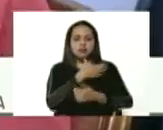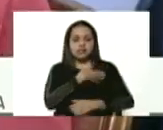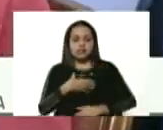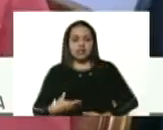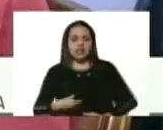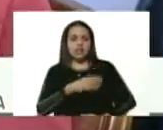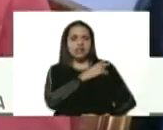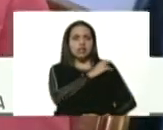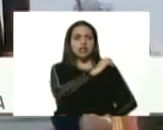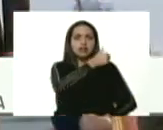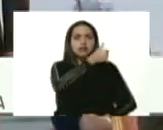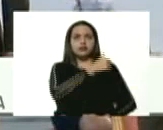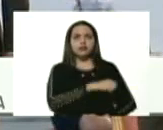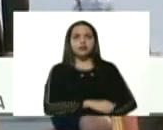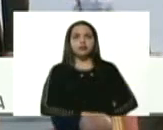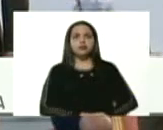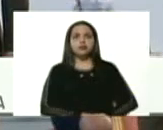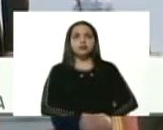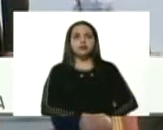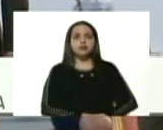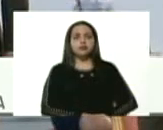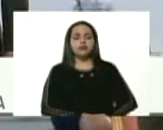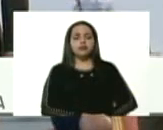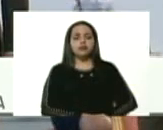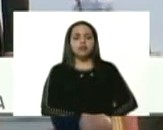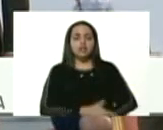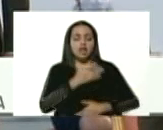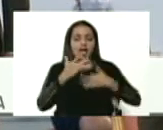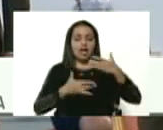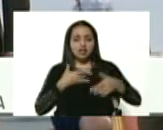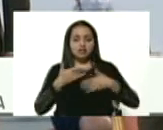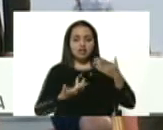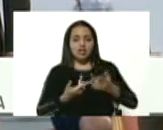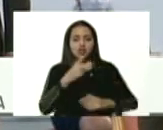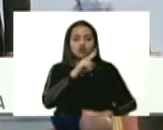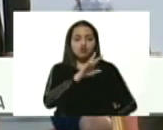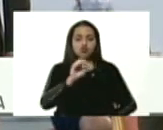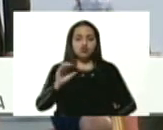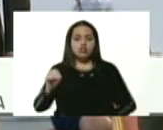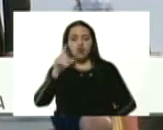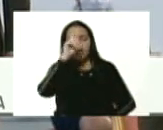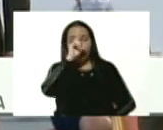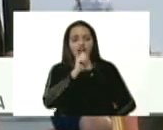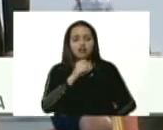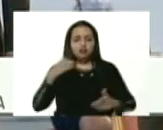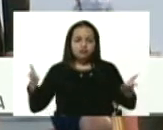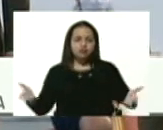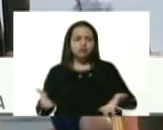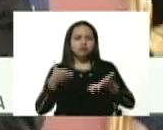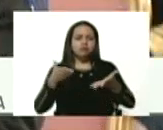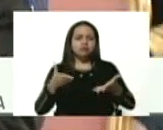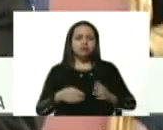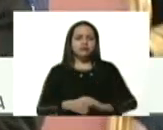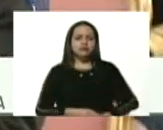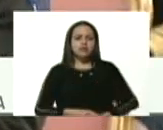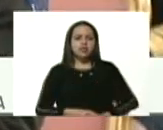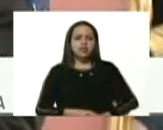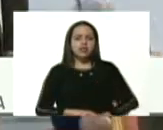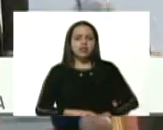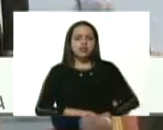jefe, que las jornadas del Bicentenario sean el mayor estímulo al conocimiento de la